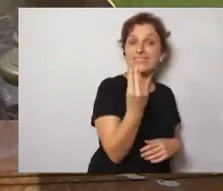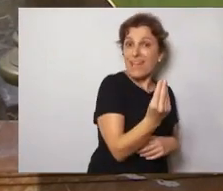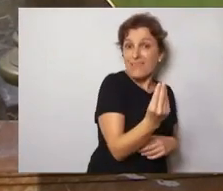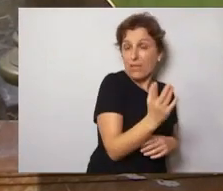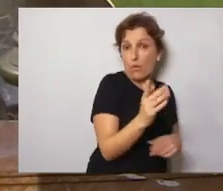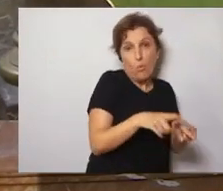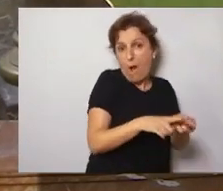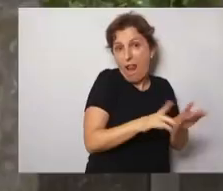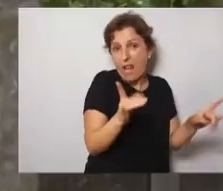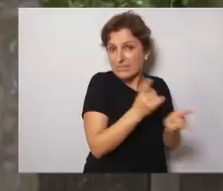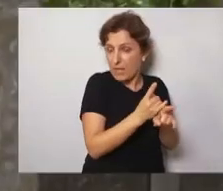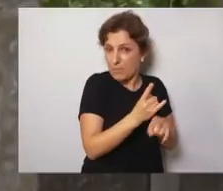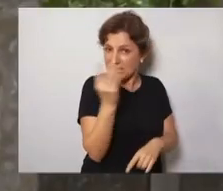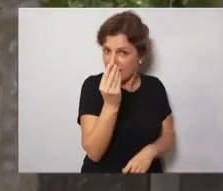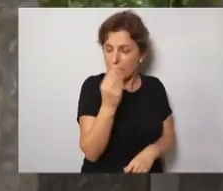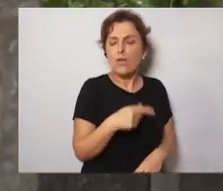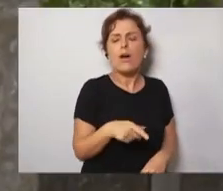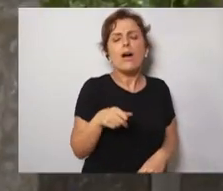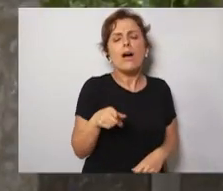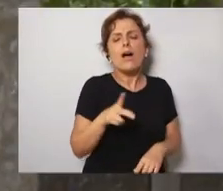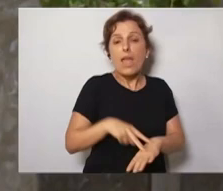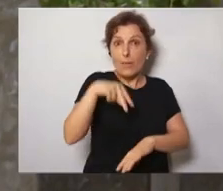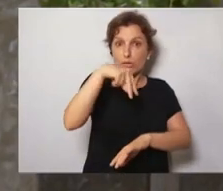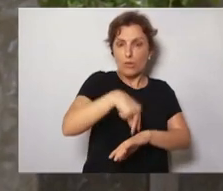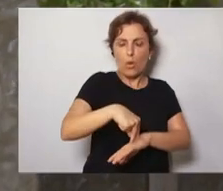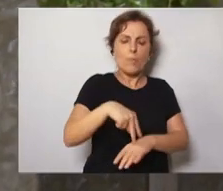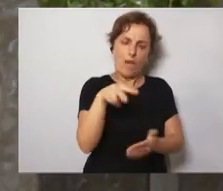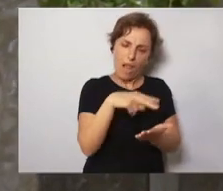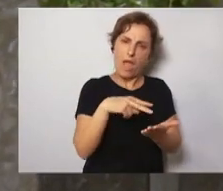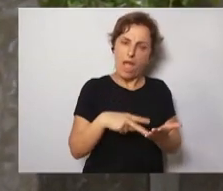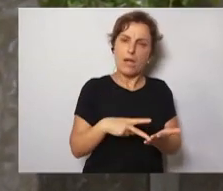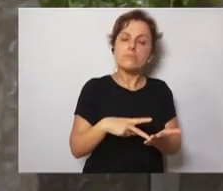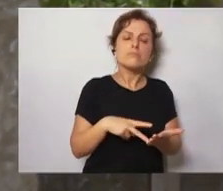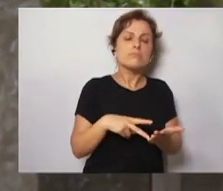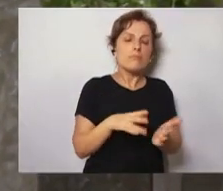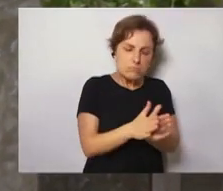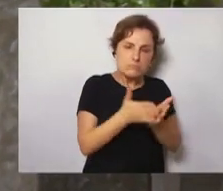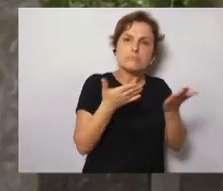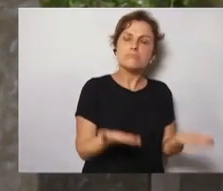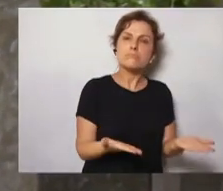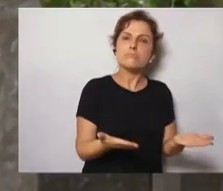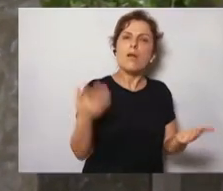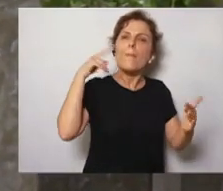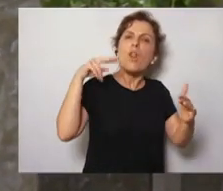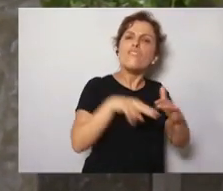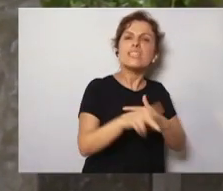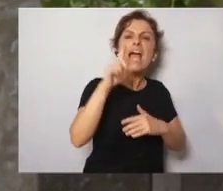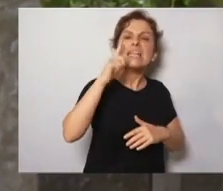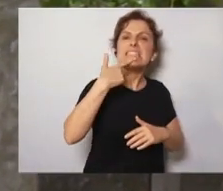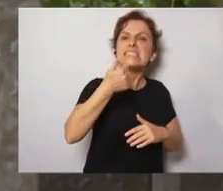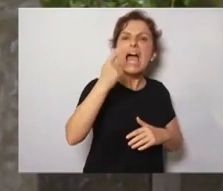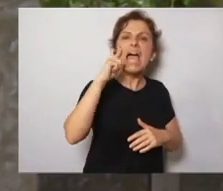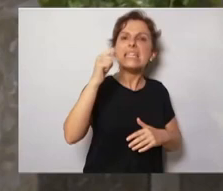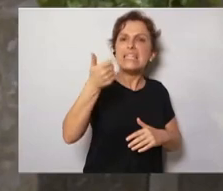para hacer la lectura le presentaron el libro del profeta isaías y abriéndolo encontró el pasaje donde